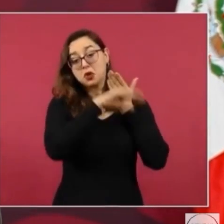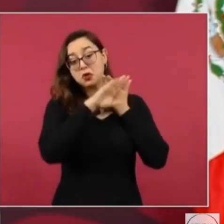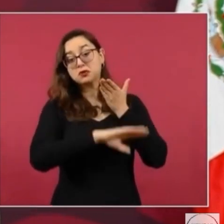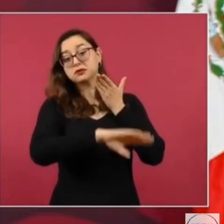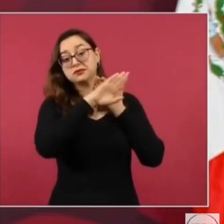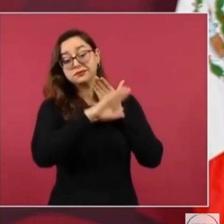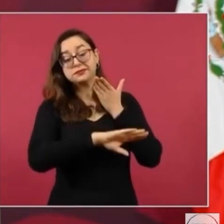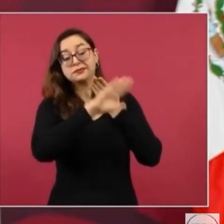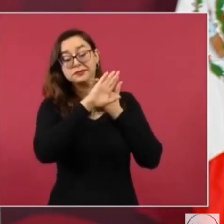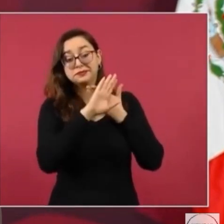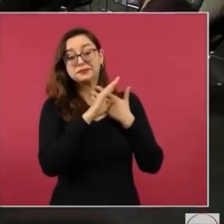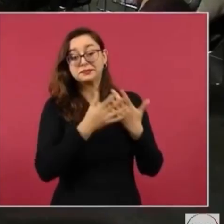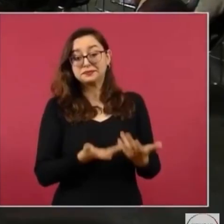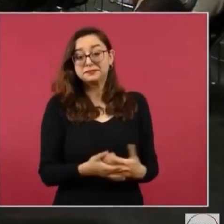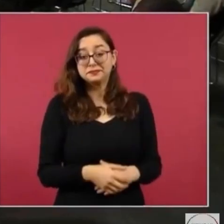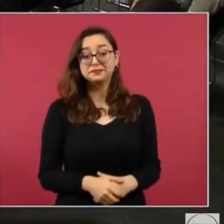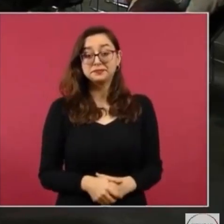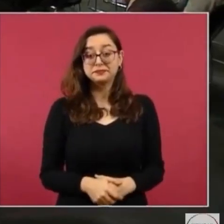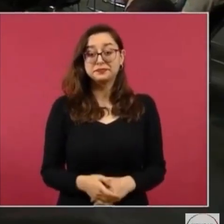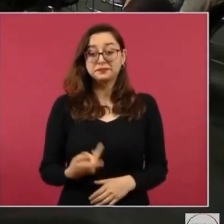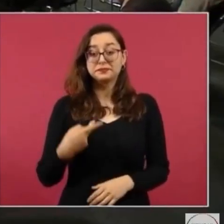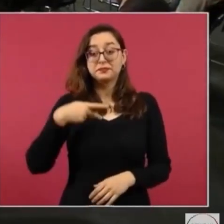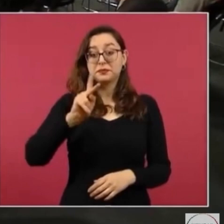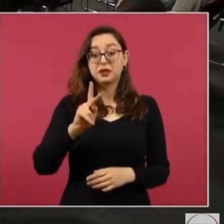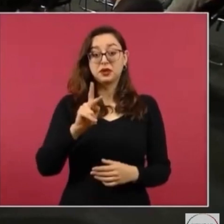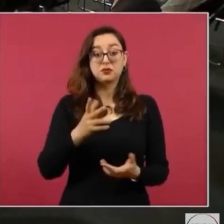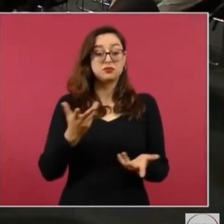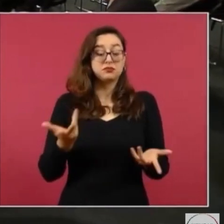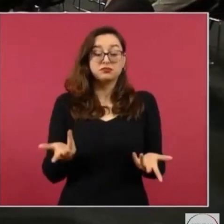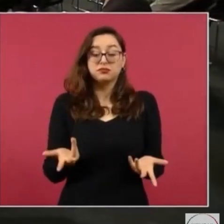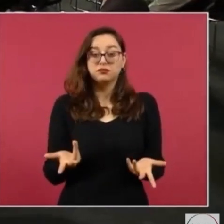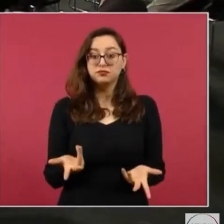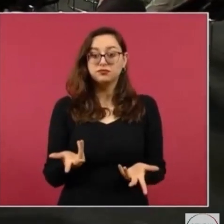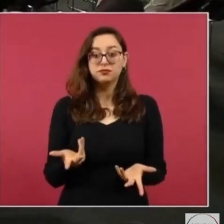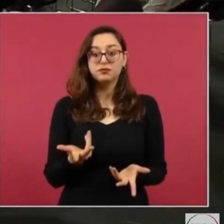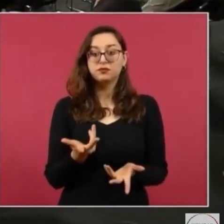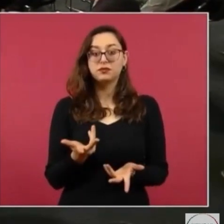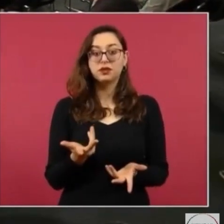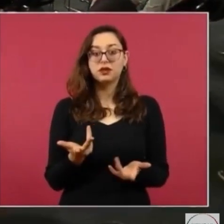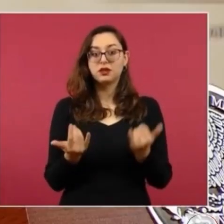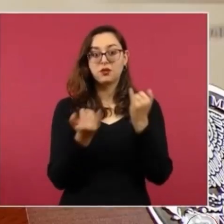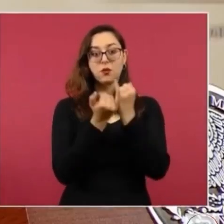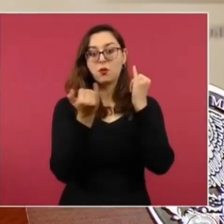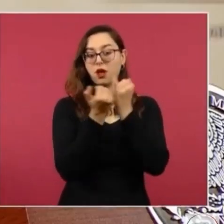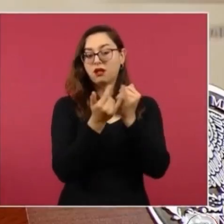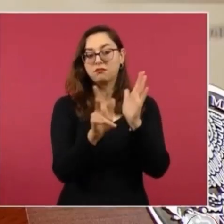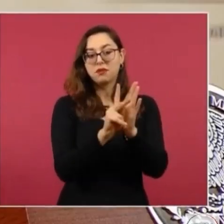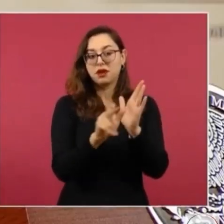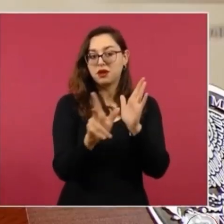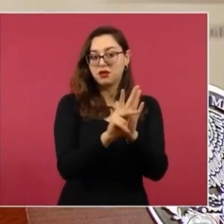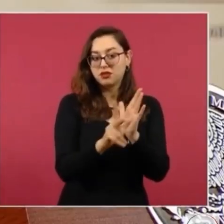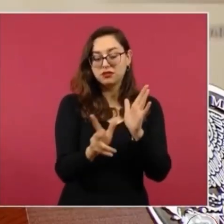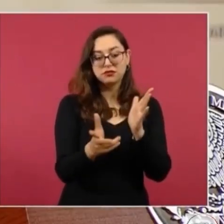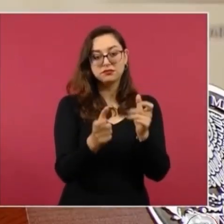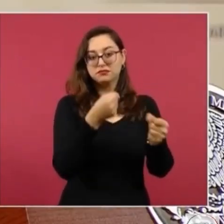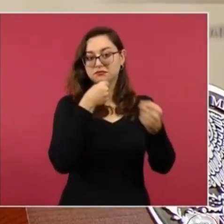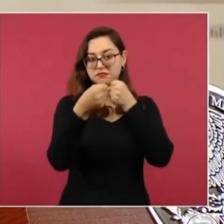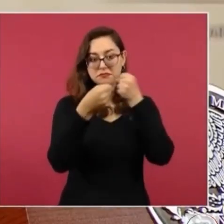pero en el campo, en el terreno de las ideas. Lo mismo a la prensa